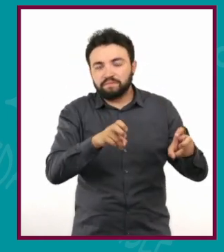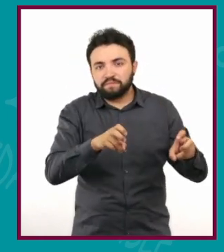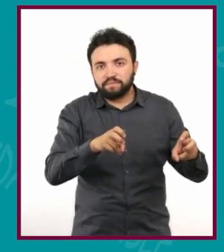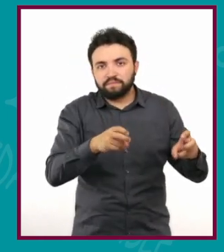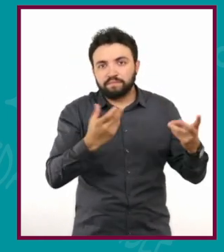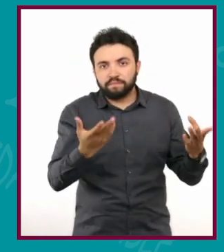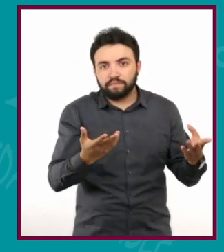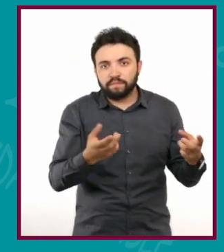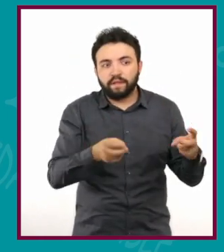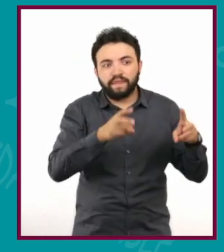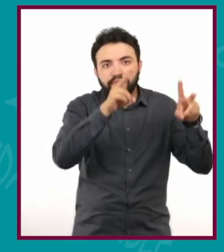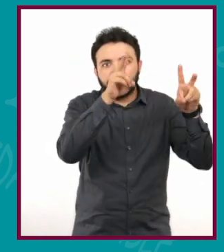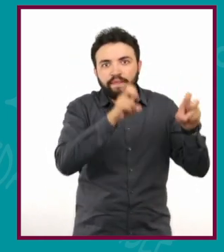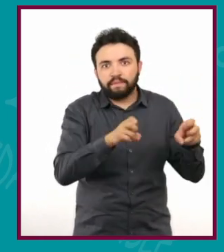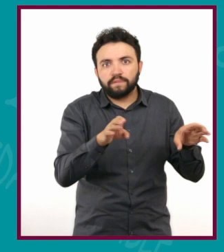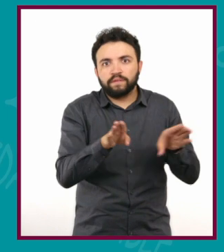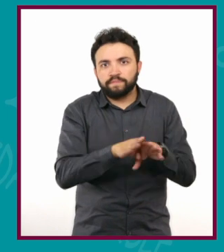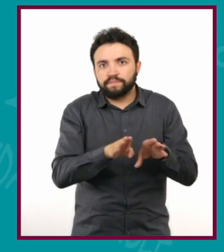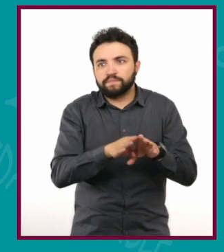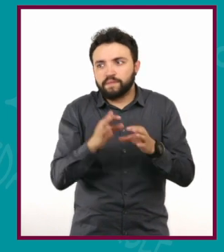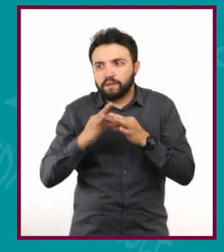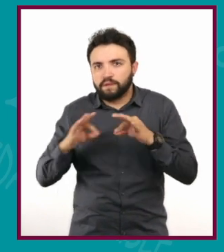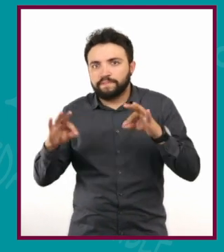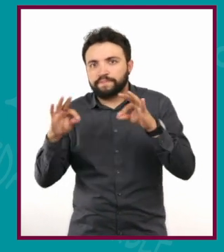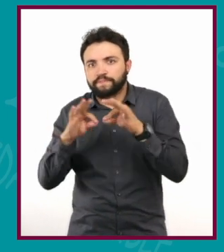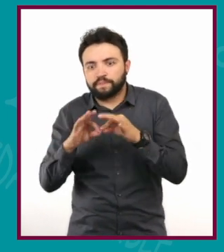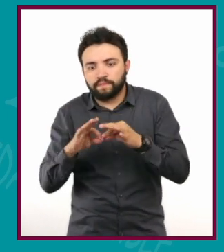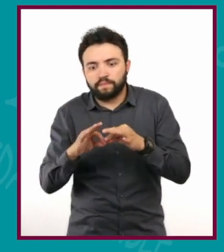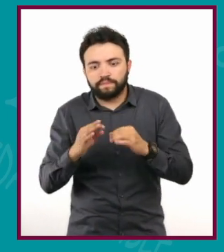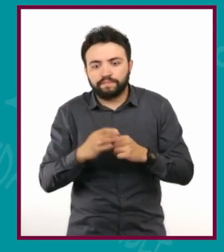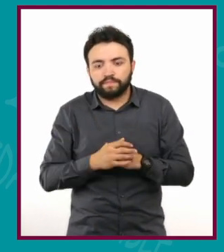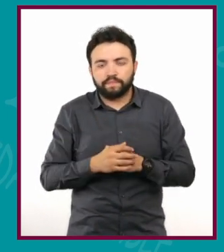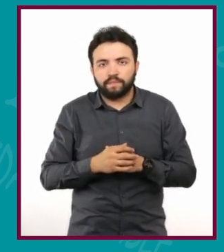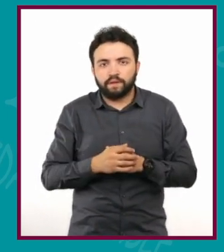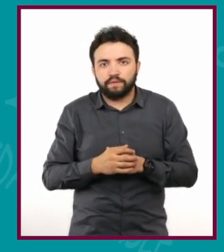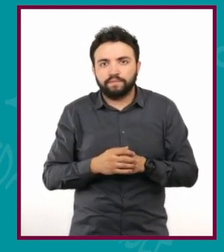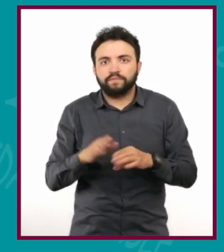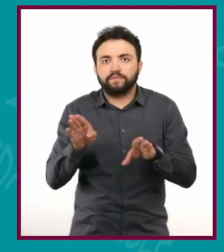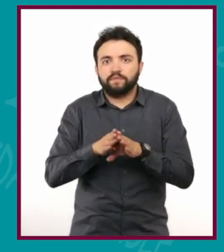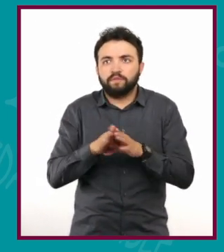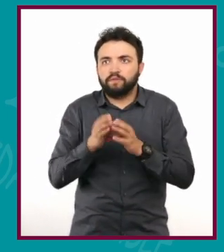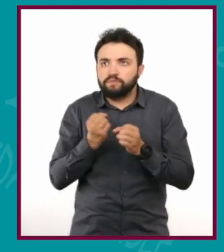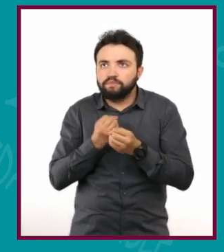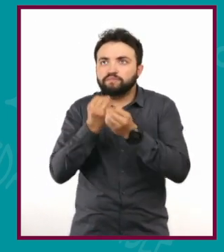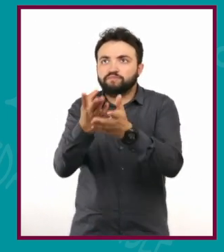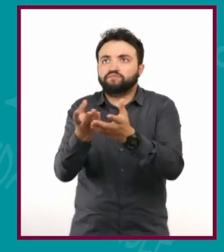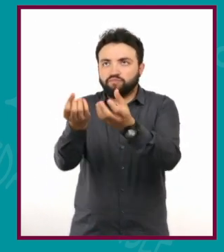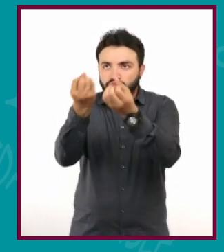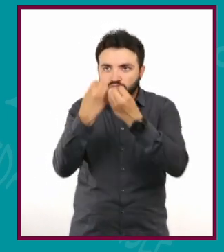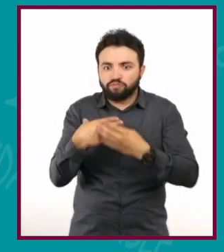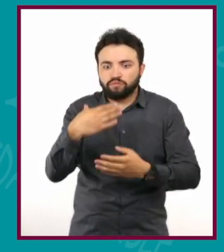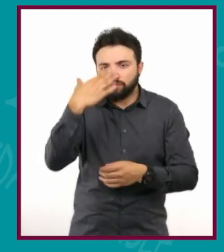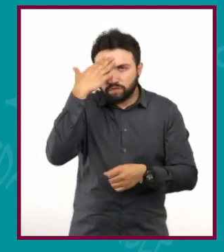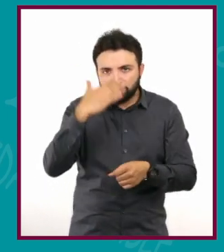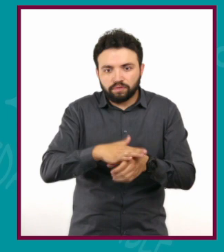tema, sobre temas en común, sobre todo, transmitir saberes